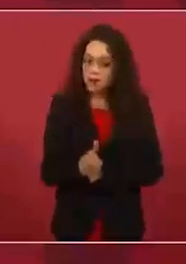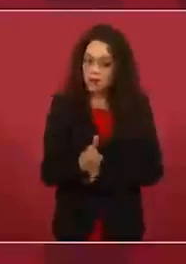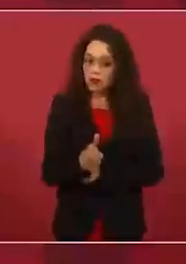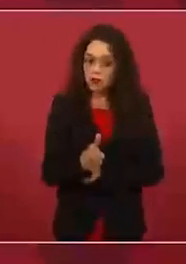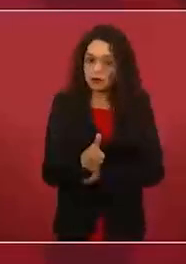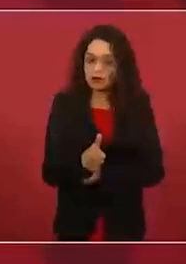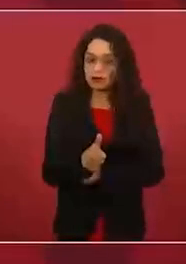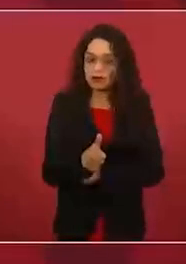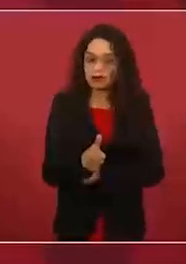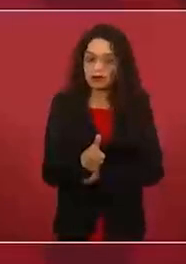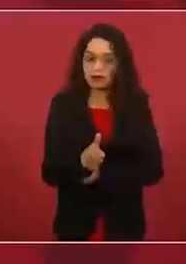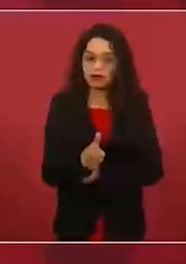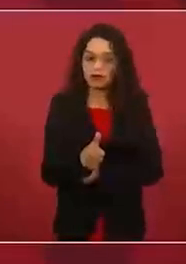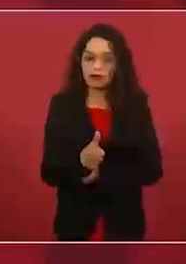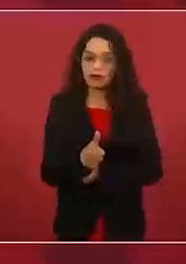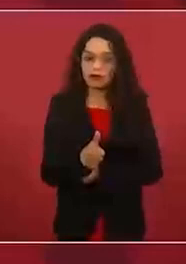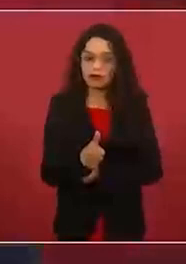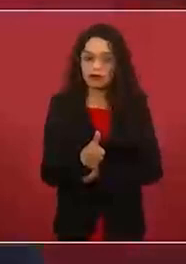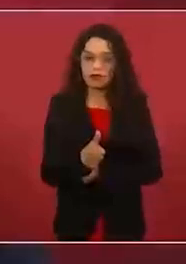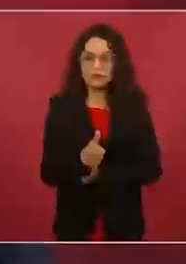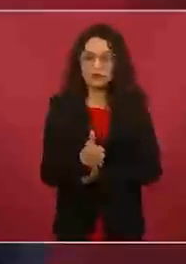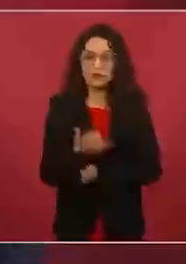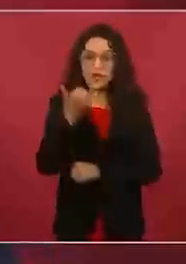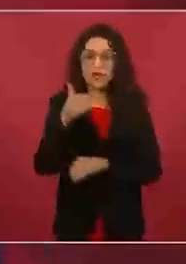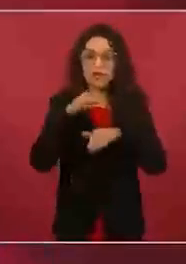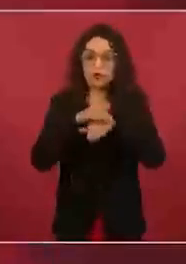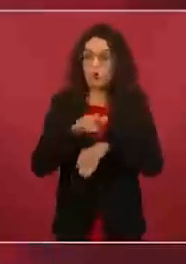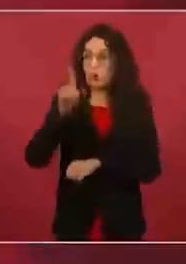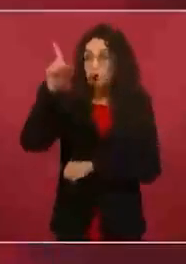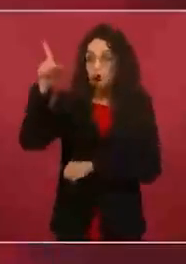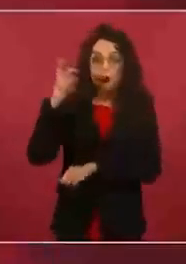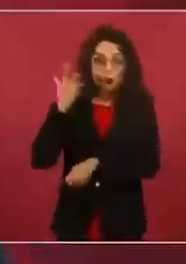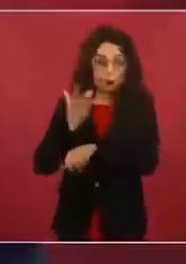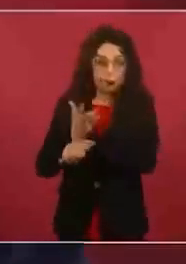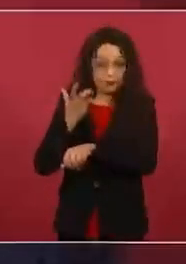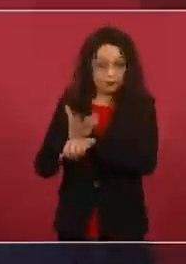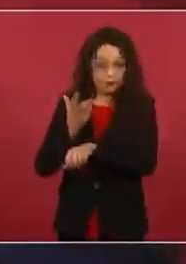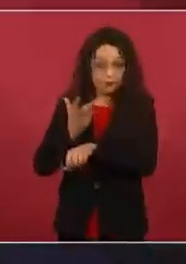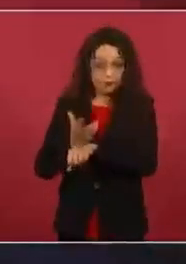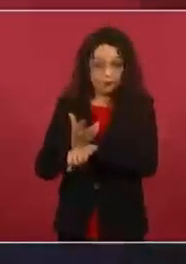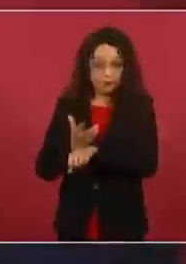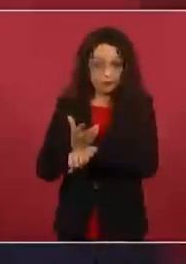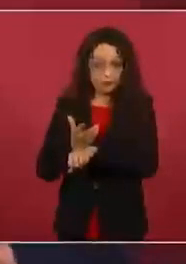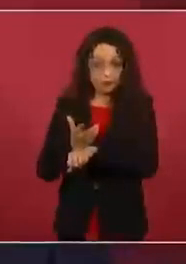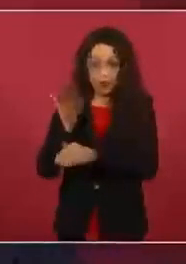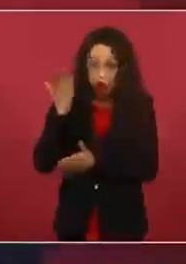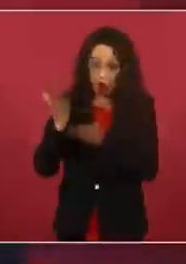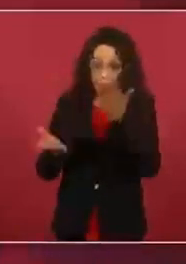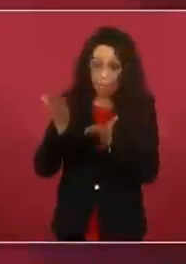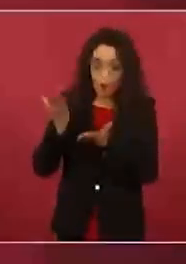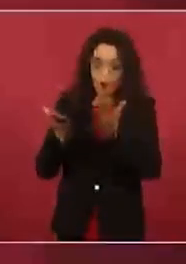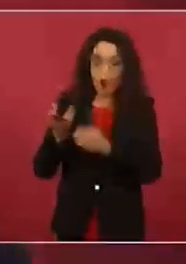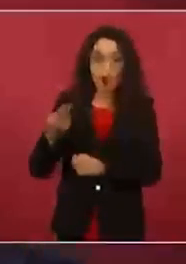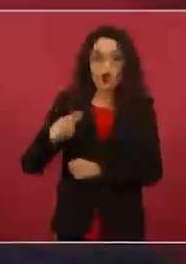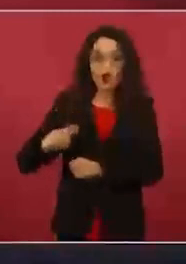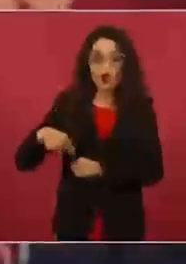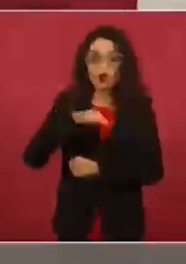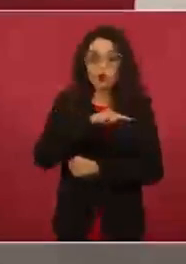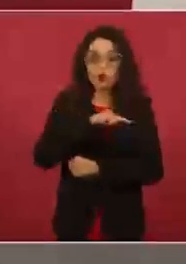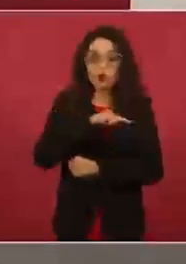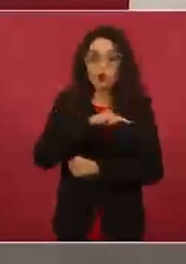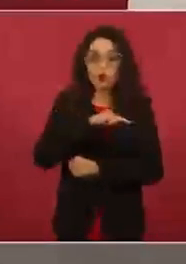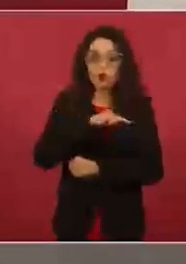con relación a Estados Unidos, nosotros tenemos una inflación en energéticos